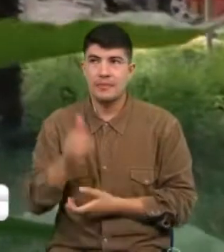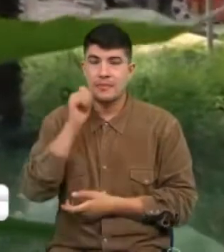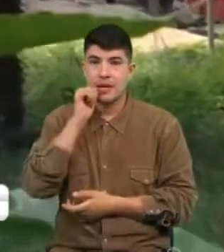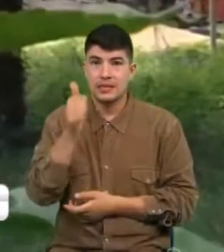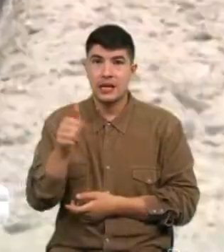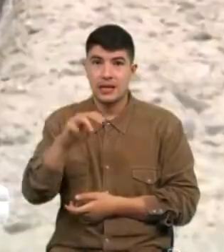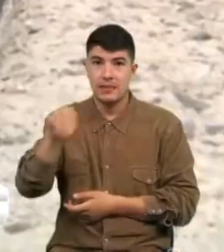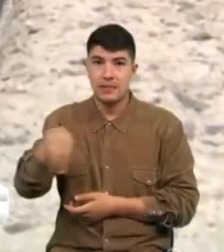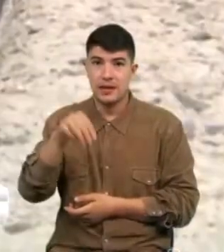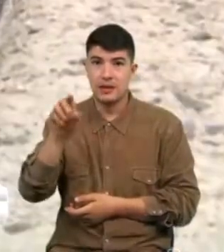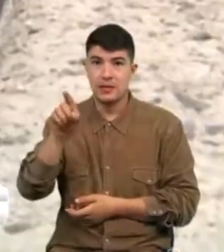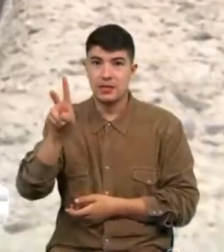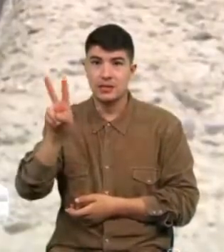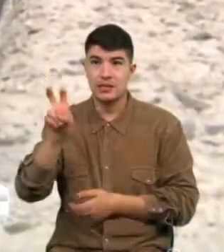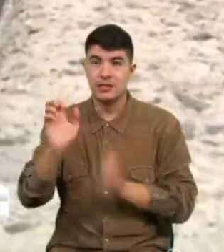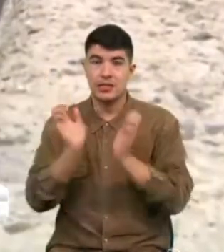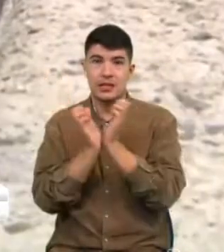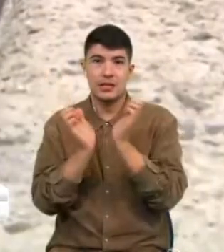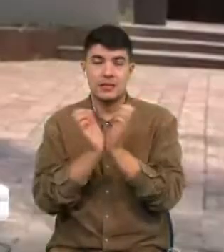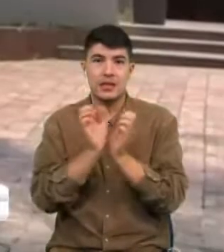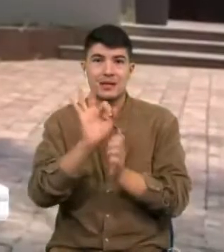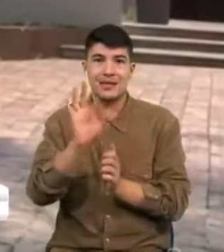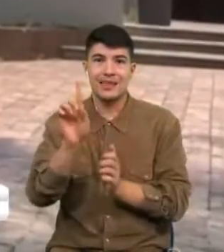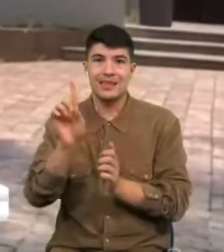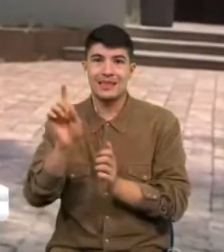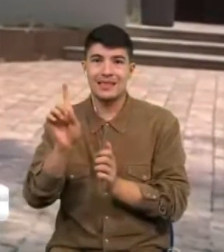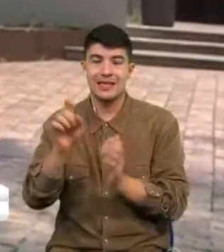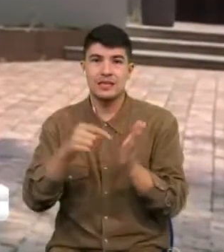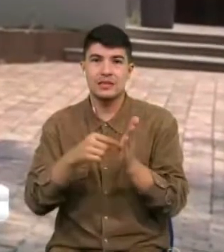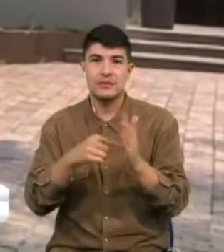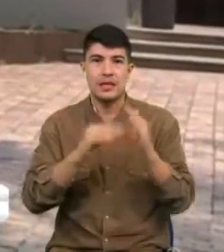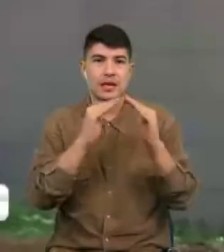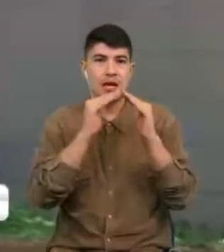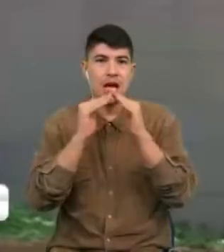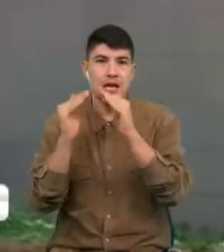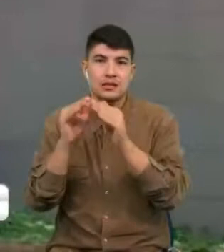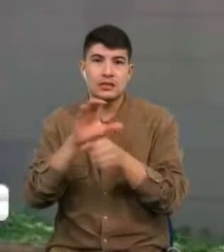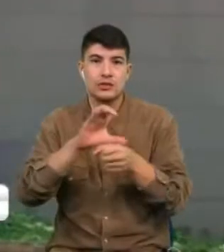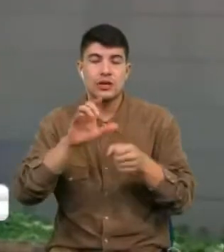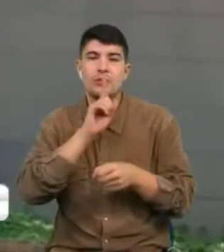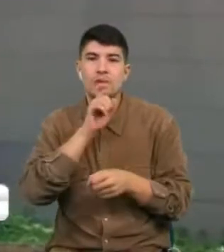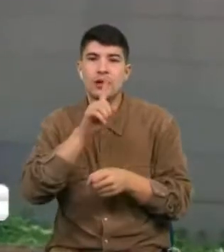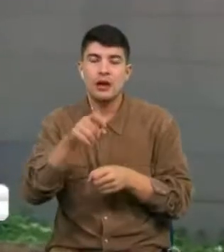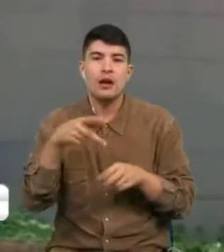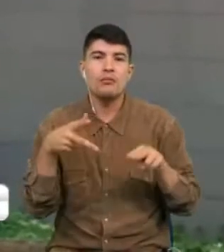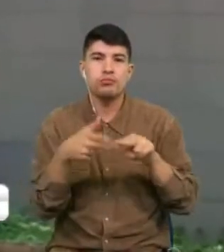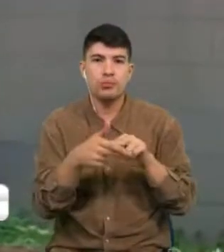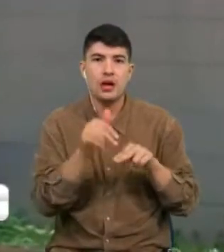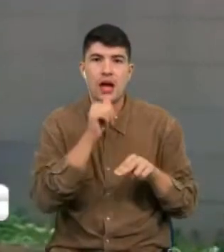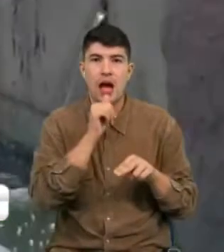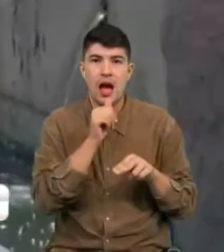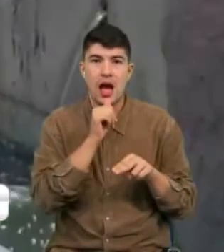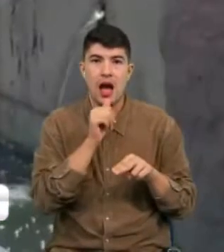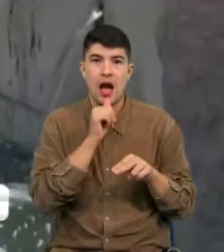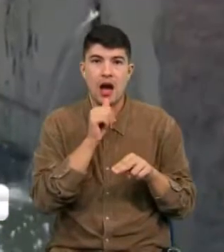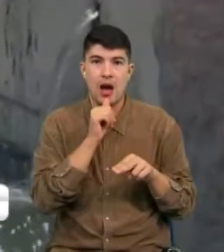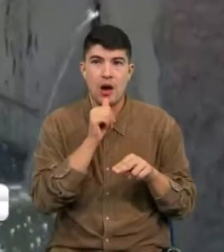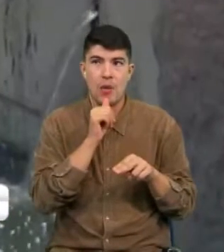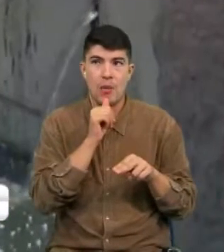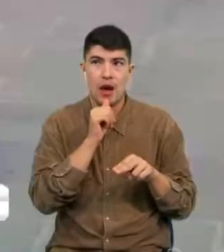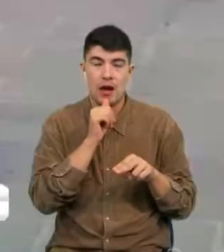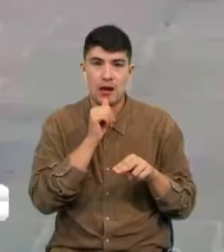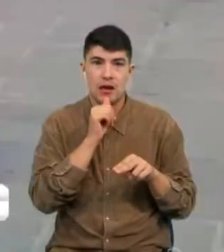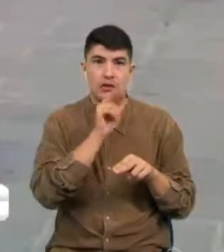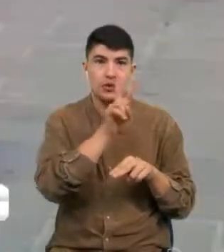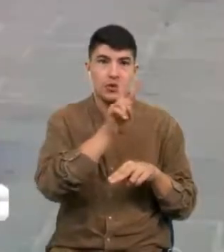Mañana, miércoles 17 de mayo, 36.000 viviendas en la ciudad de Bucaramanga presentarán cortes del servicio de agua potable entre